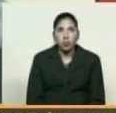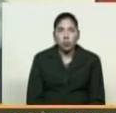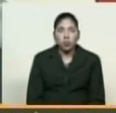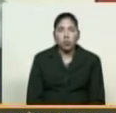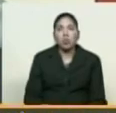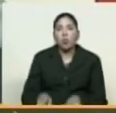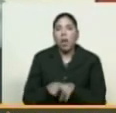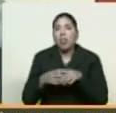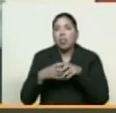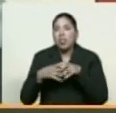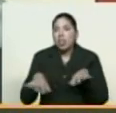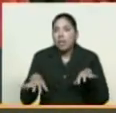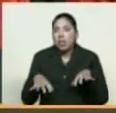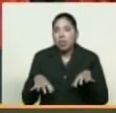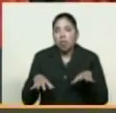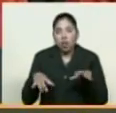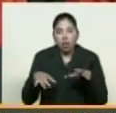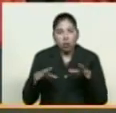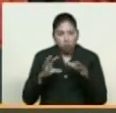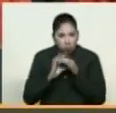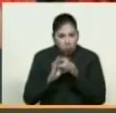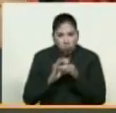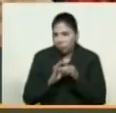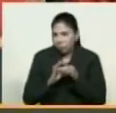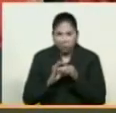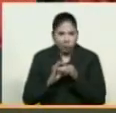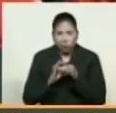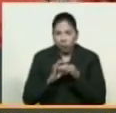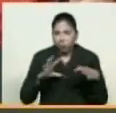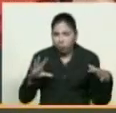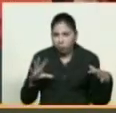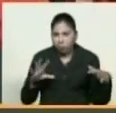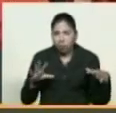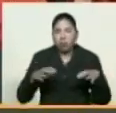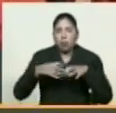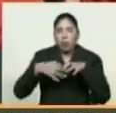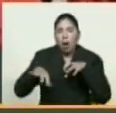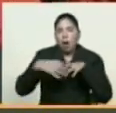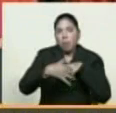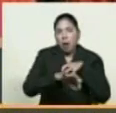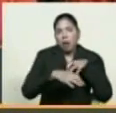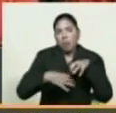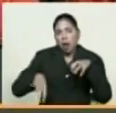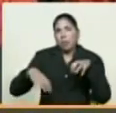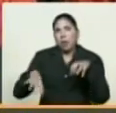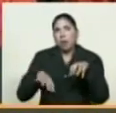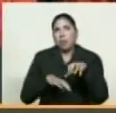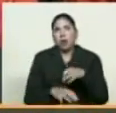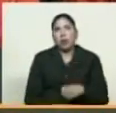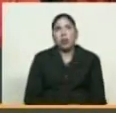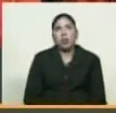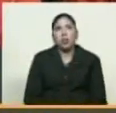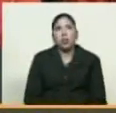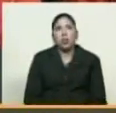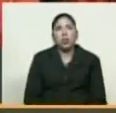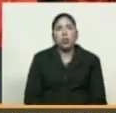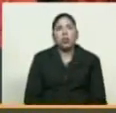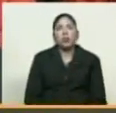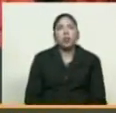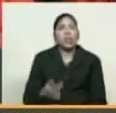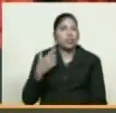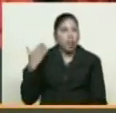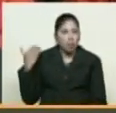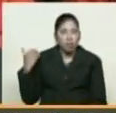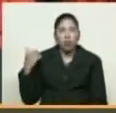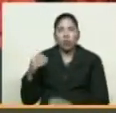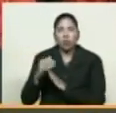dividida, fracturada, sin orientación, sin liderazgo. Alguien dijo una vez, un dirigente de la oposición, que